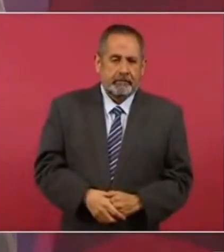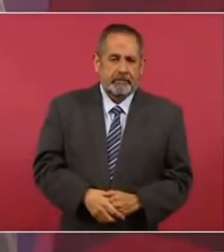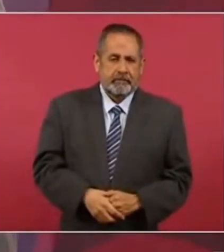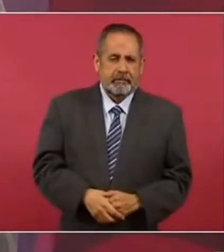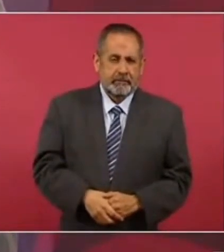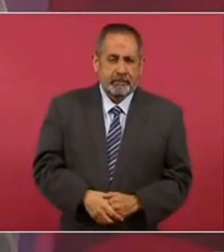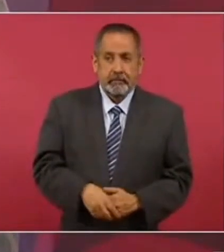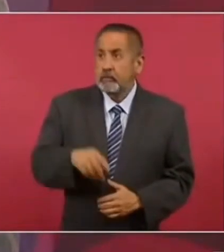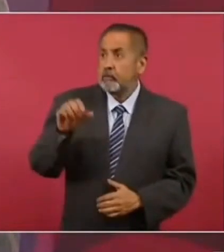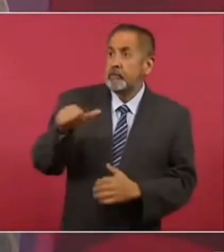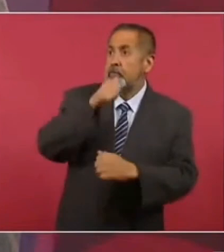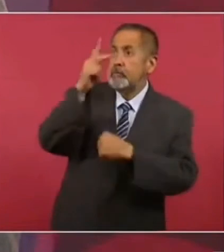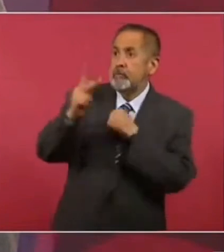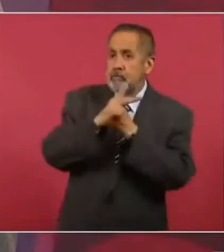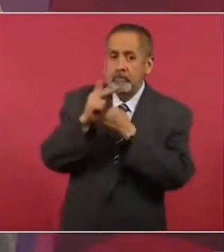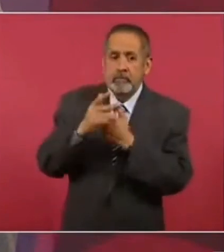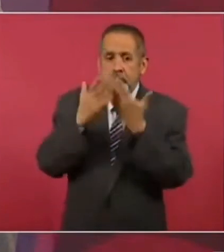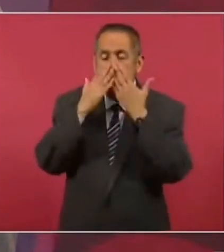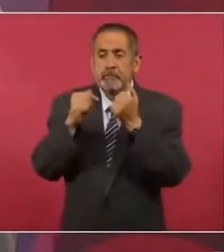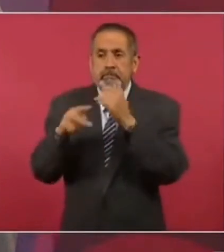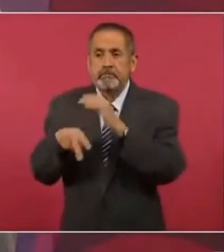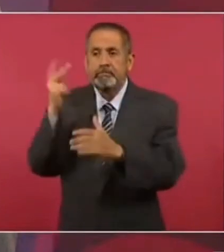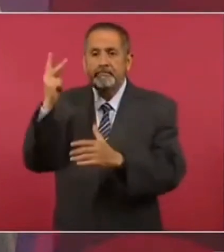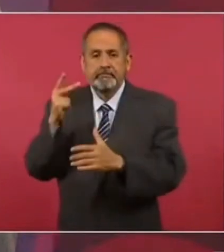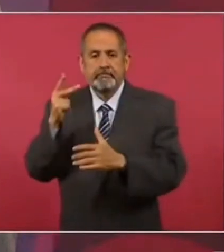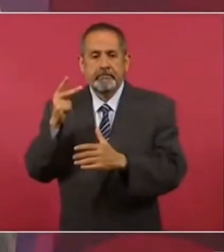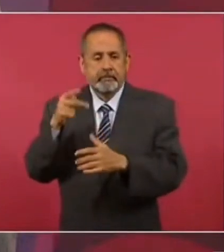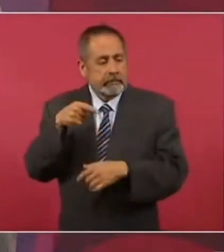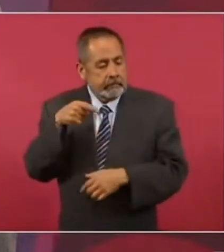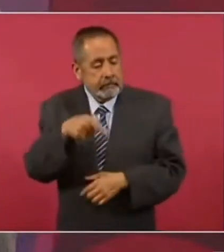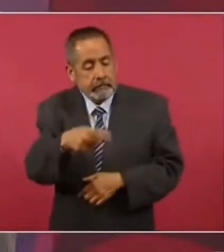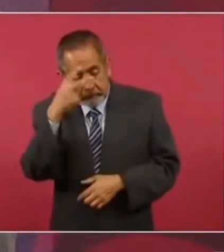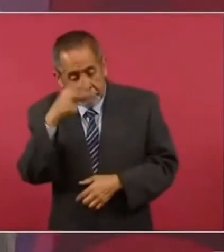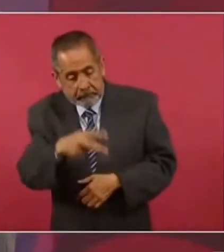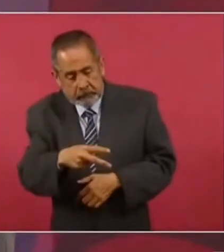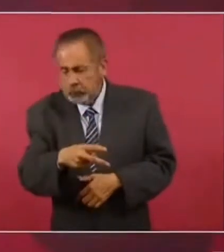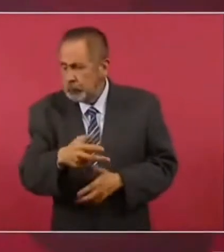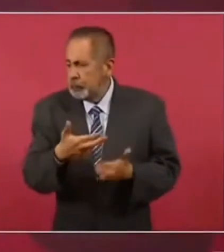tener otros países la grandeza cultural de México.